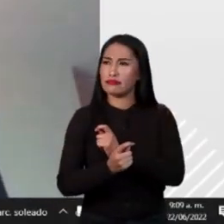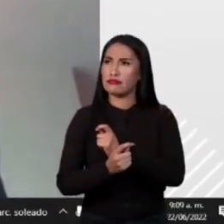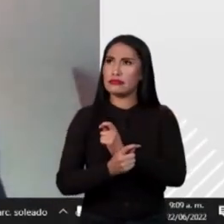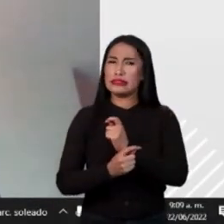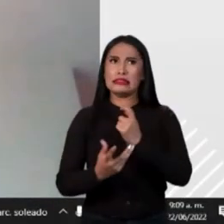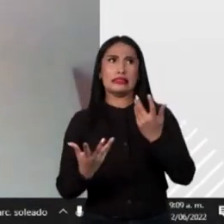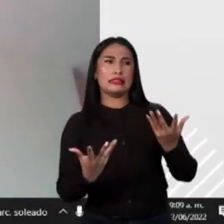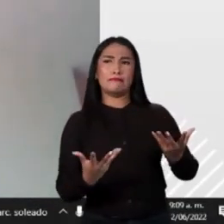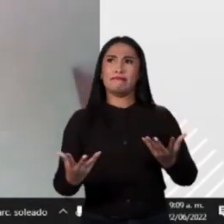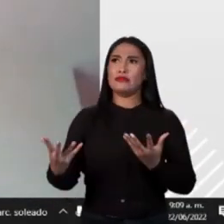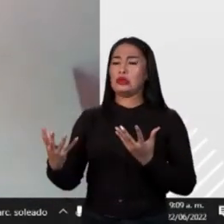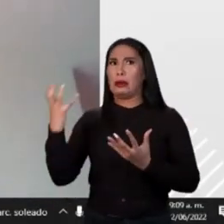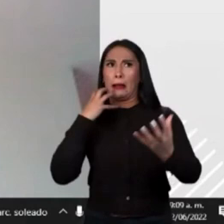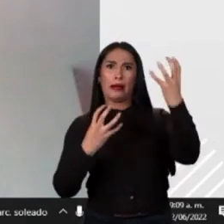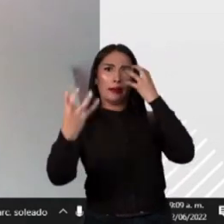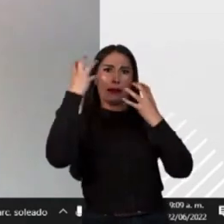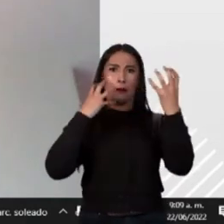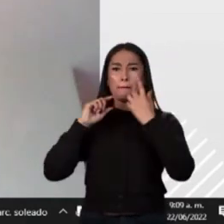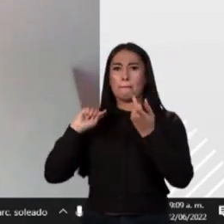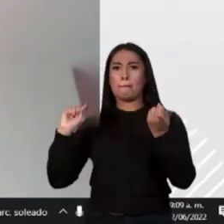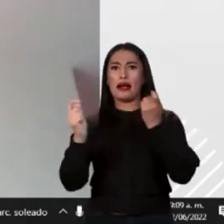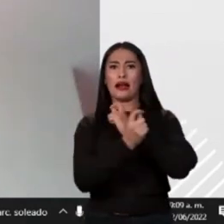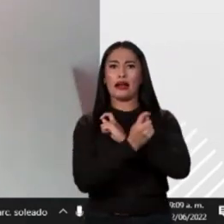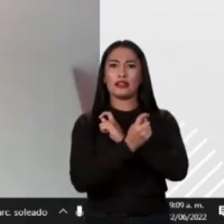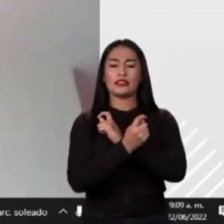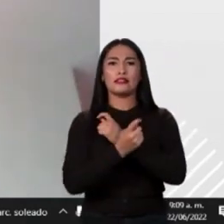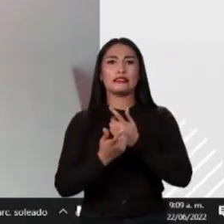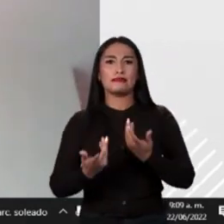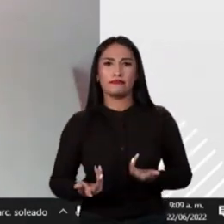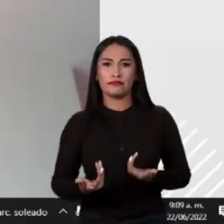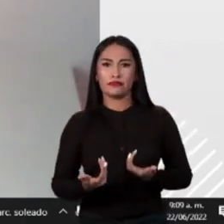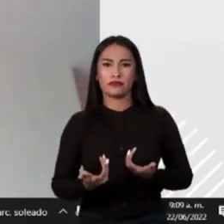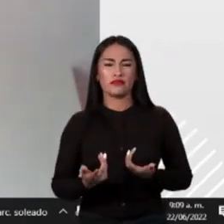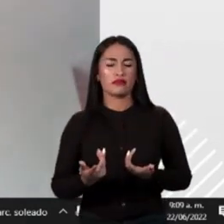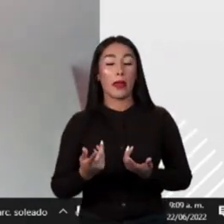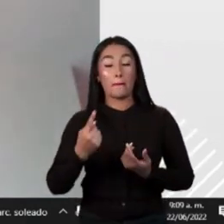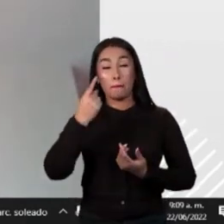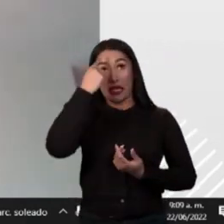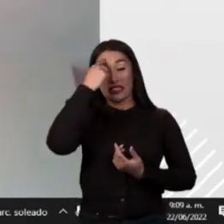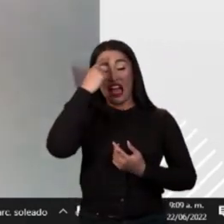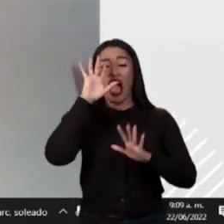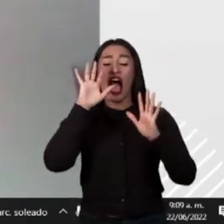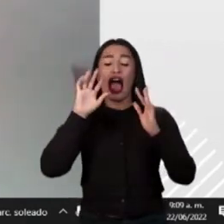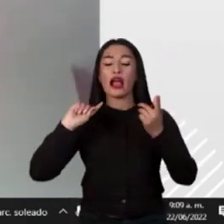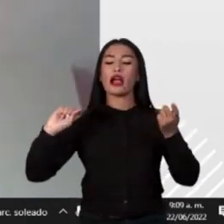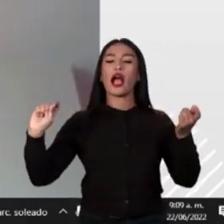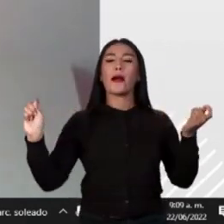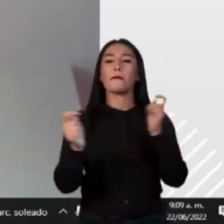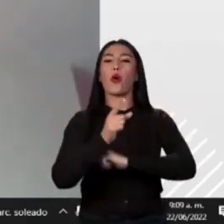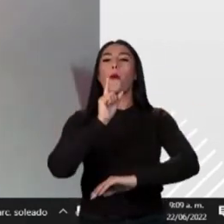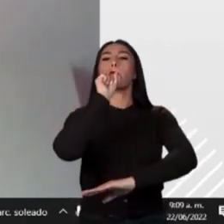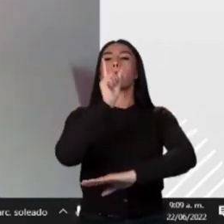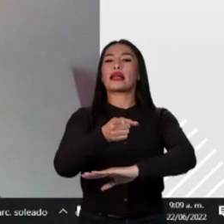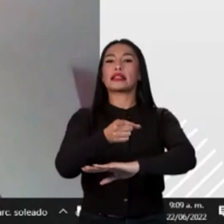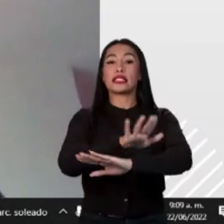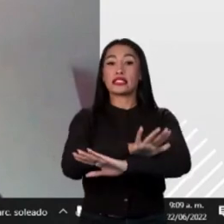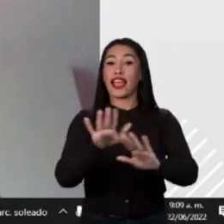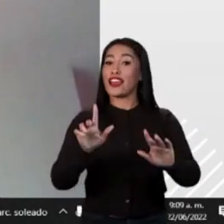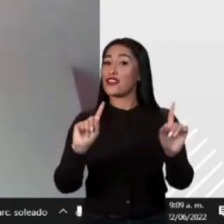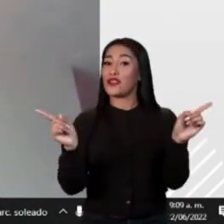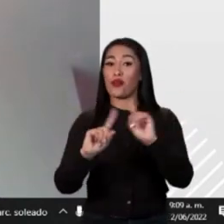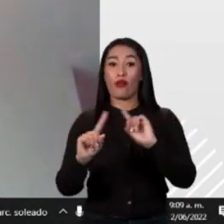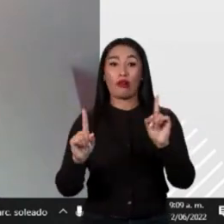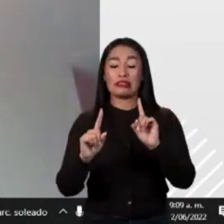Yo creo que las transformaciones no suelen ser lineales, son bastante fragmentadas, y muchas